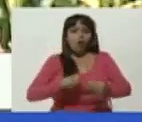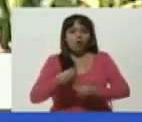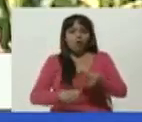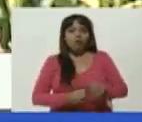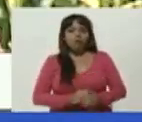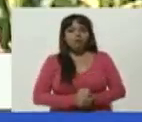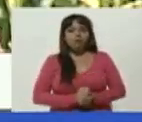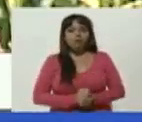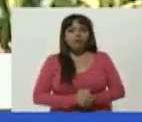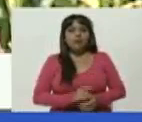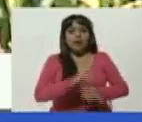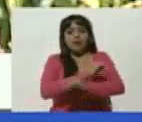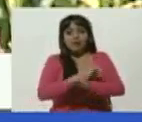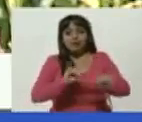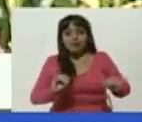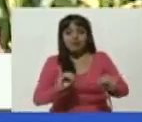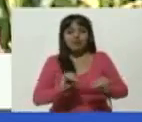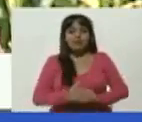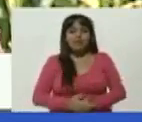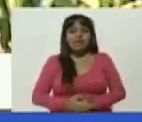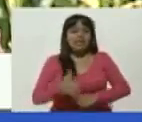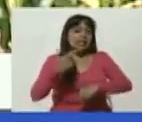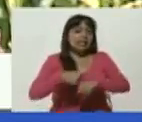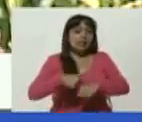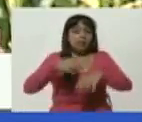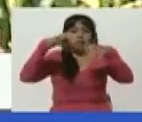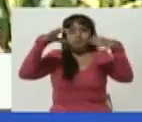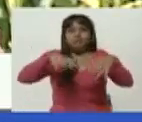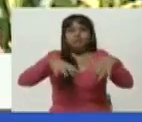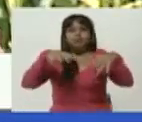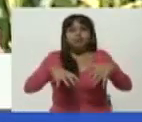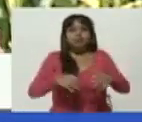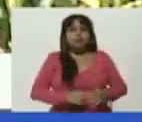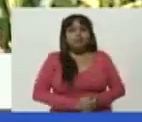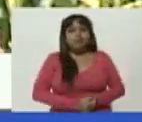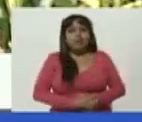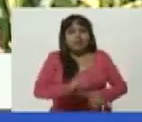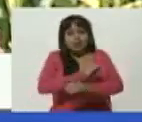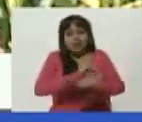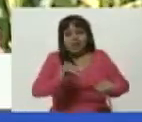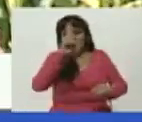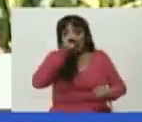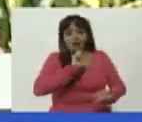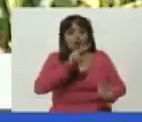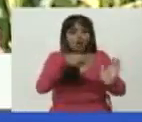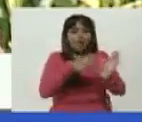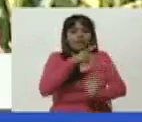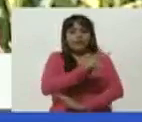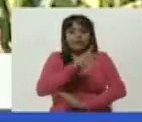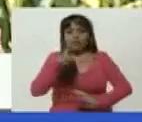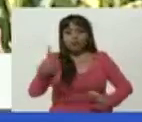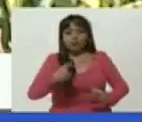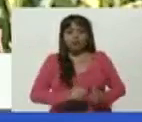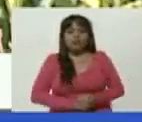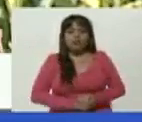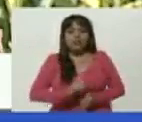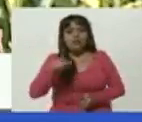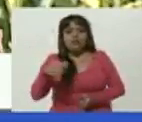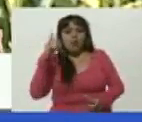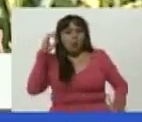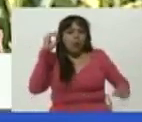el cierre de este ciclo lluvioso, el cierre de este año 2021 y la